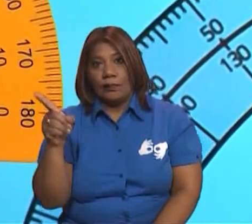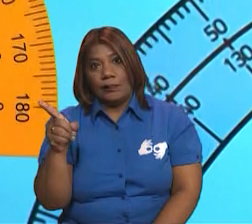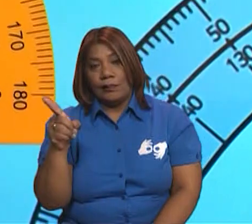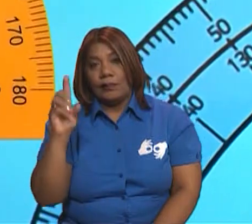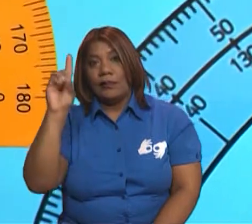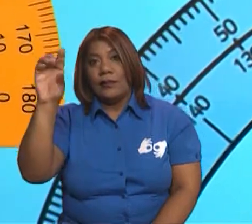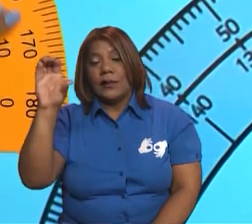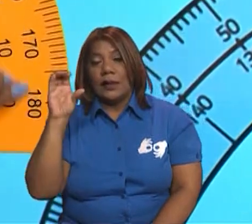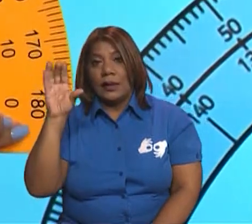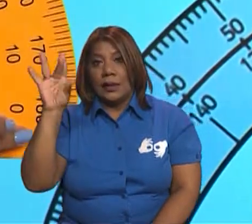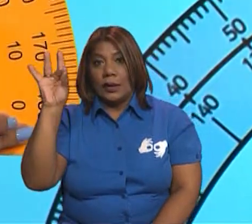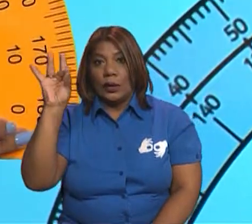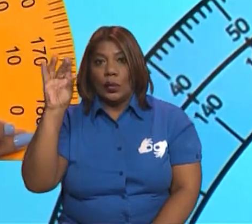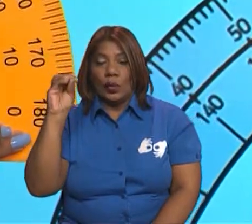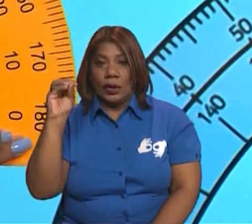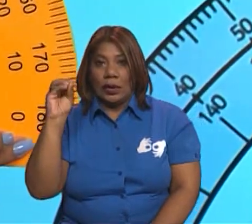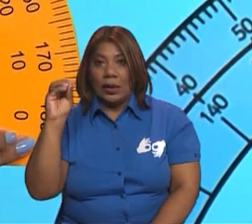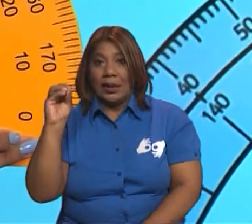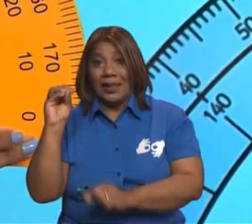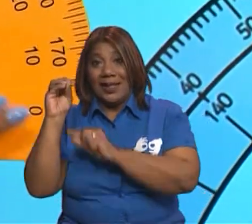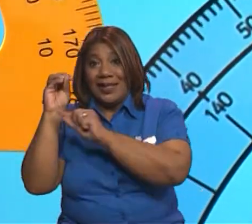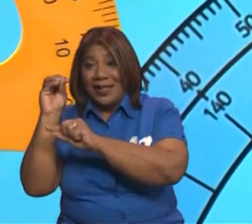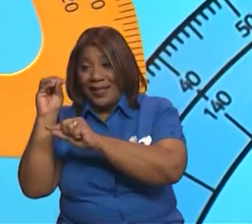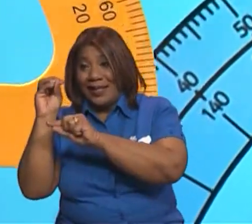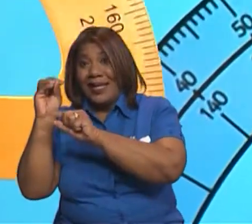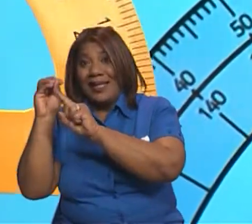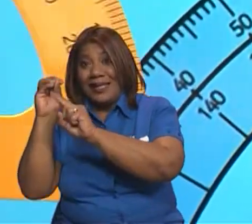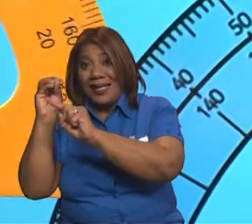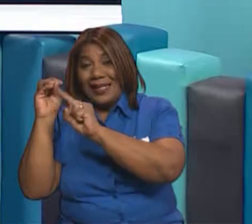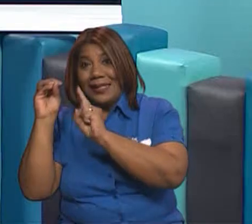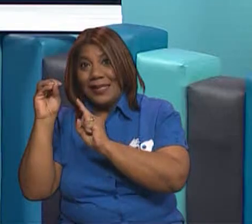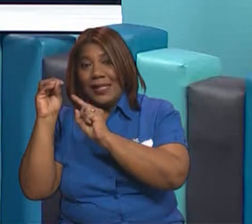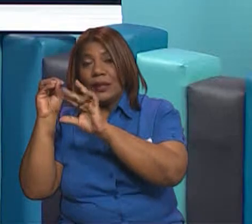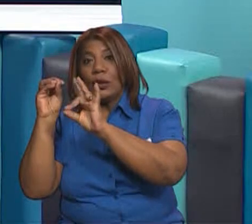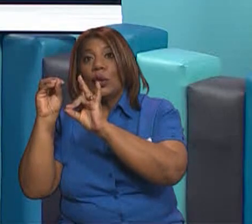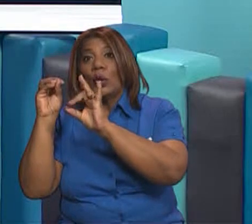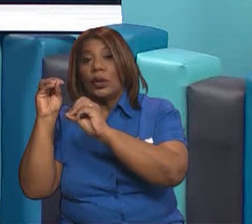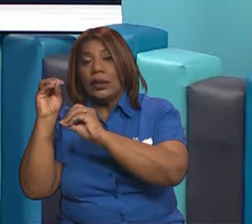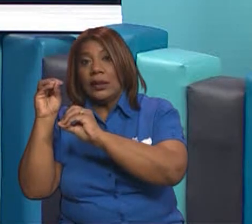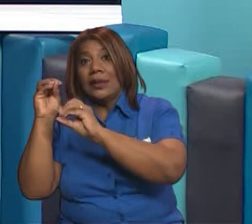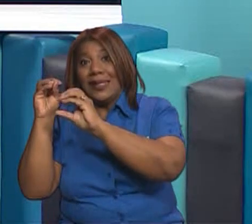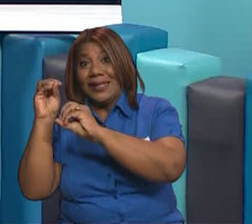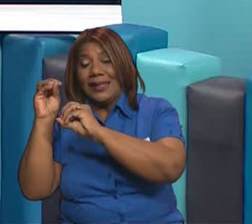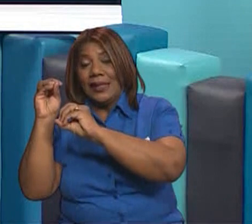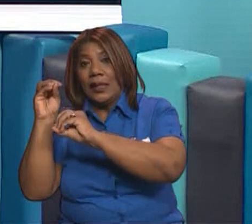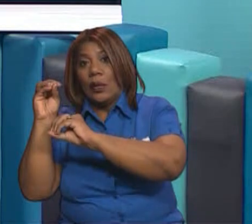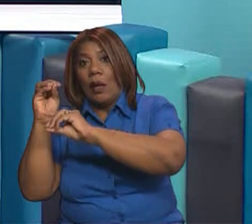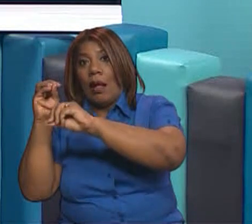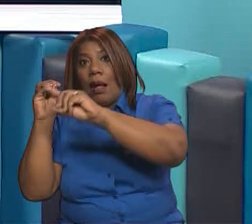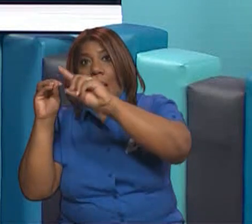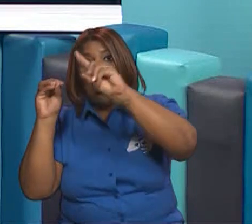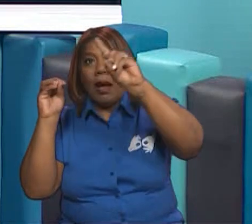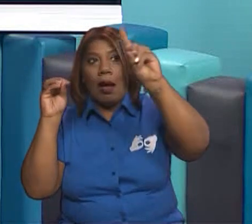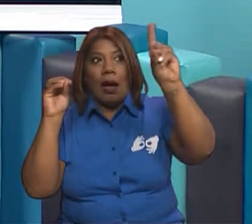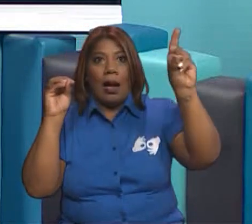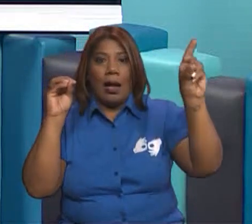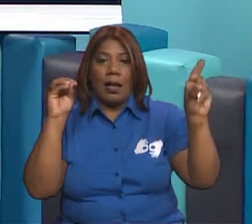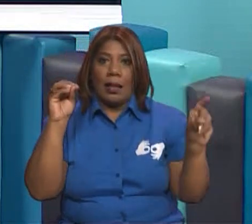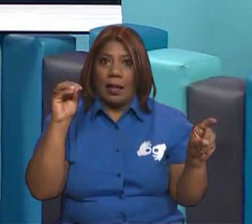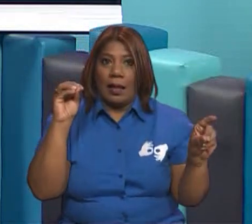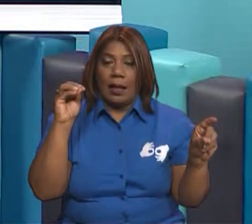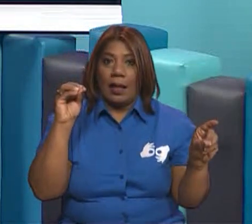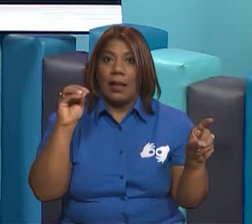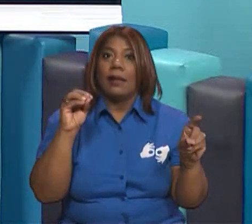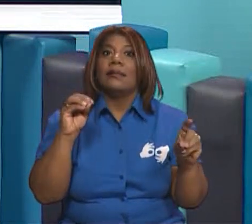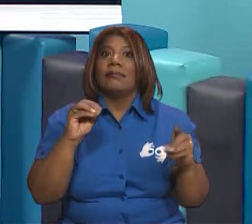0 hasta el 180. Y esto nos permite medir cualquier tipo de ángulo. Entonces, no sé si ustedes me